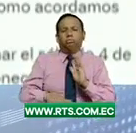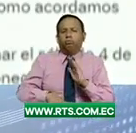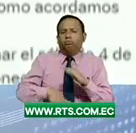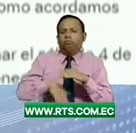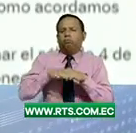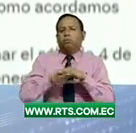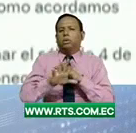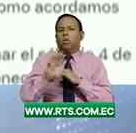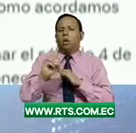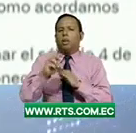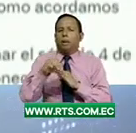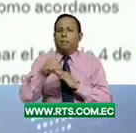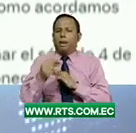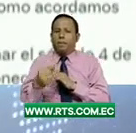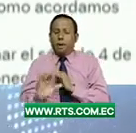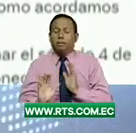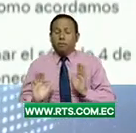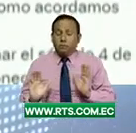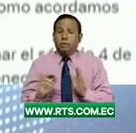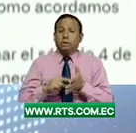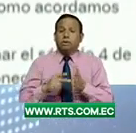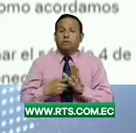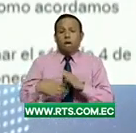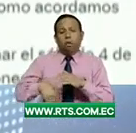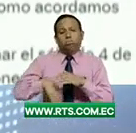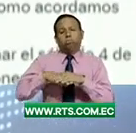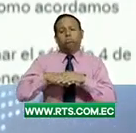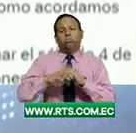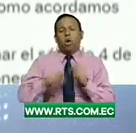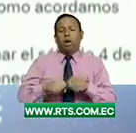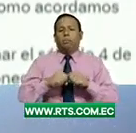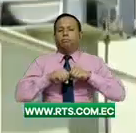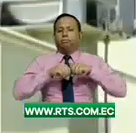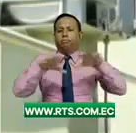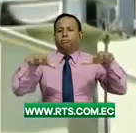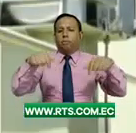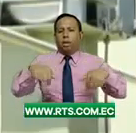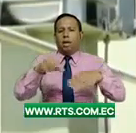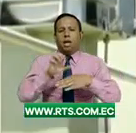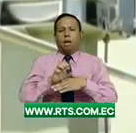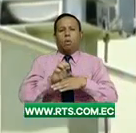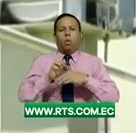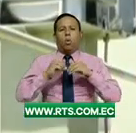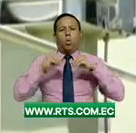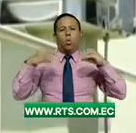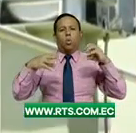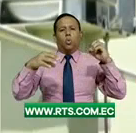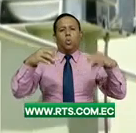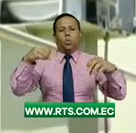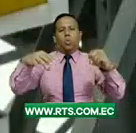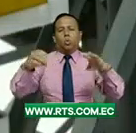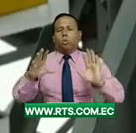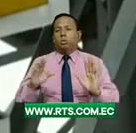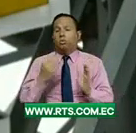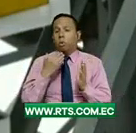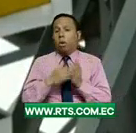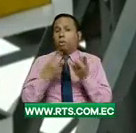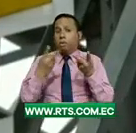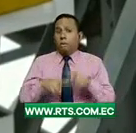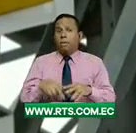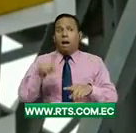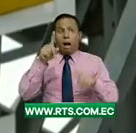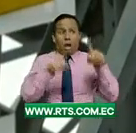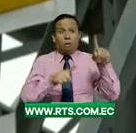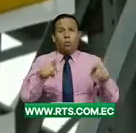es la capacidad de la red de transmisión. A más de la importación de energía, las condiciones hidrológicas de varias represas